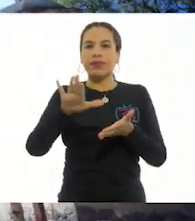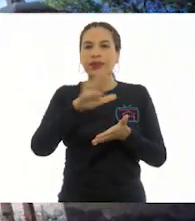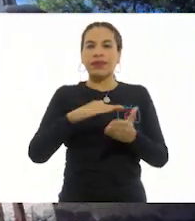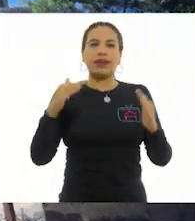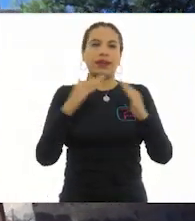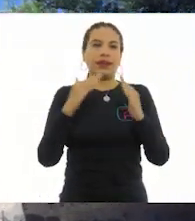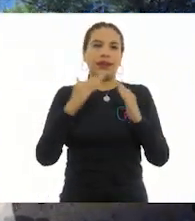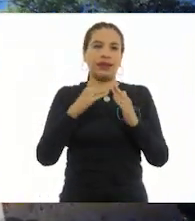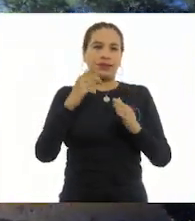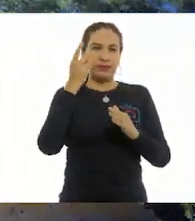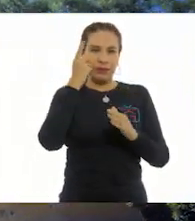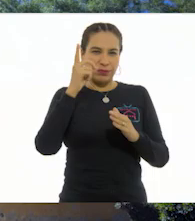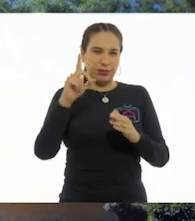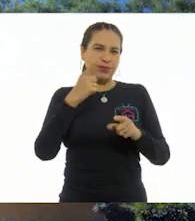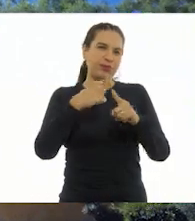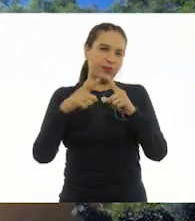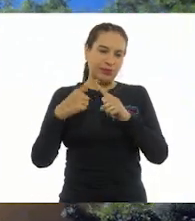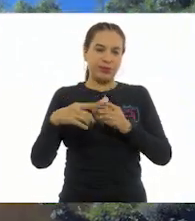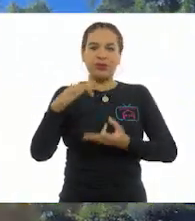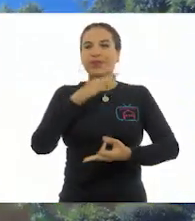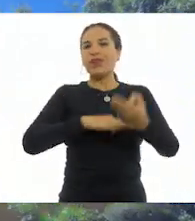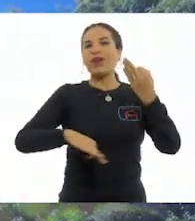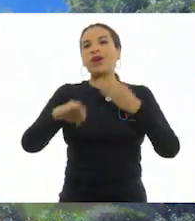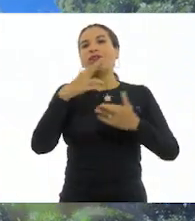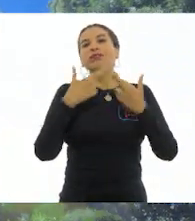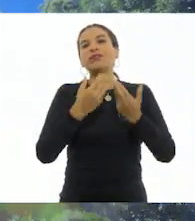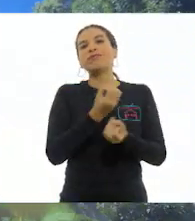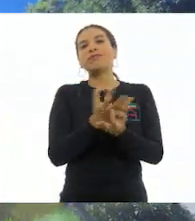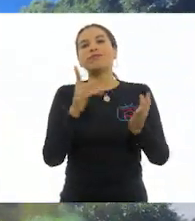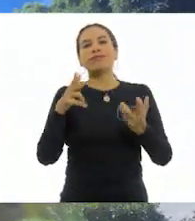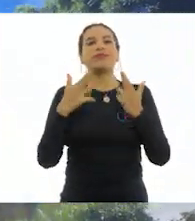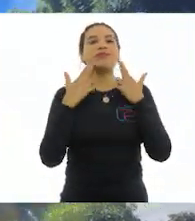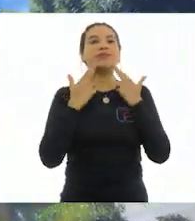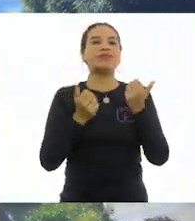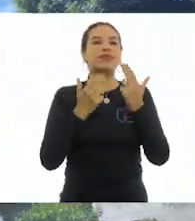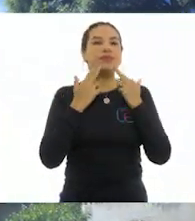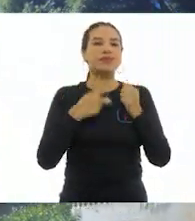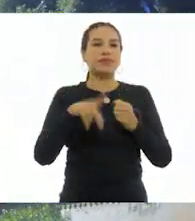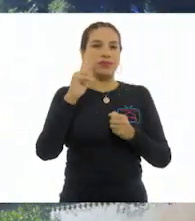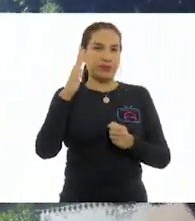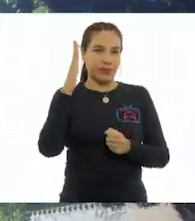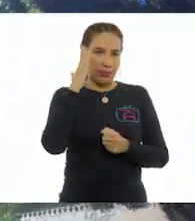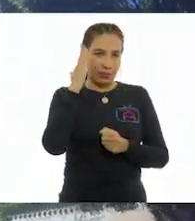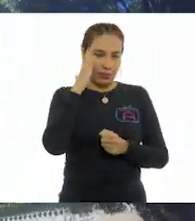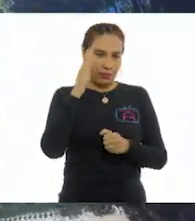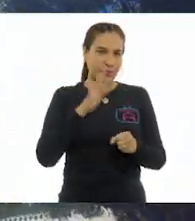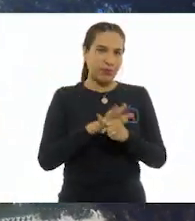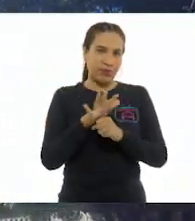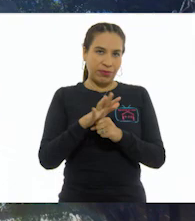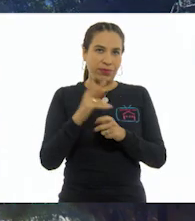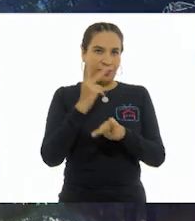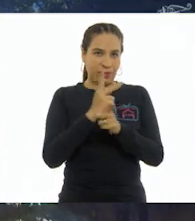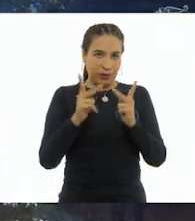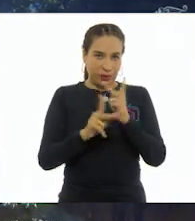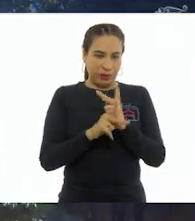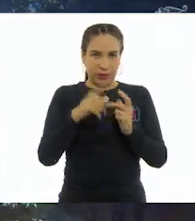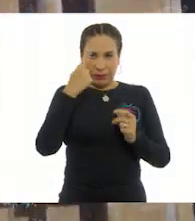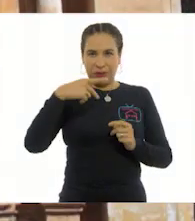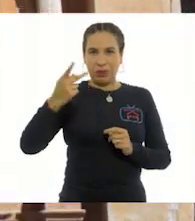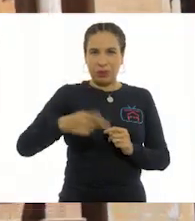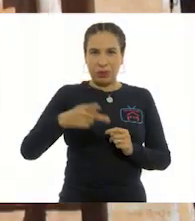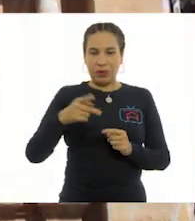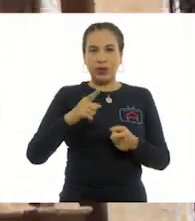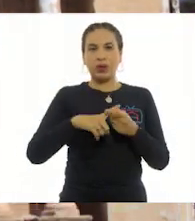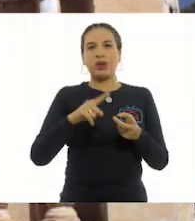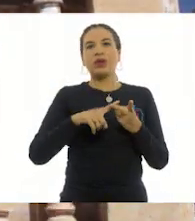casa del patrón, en fin, tiene toda la estructura de una hacienda, pero principalmente de producción pulquera. Don